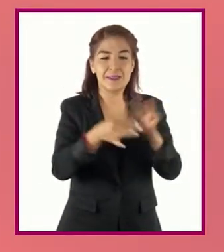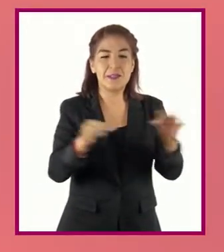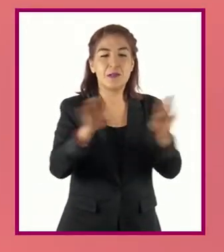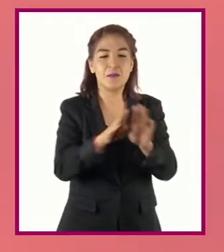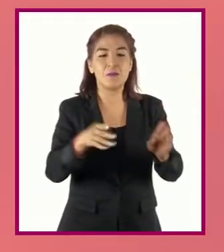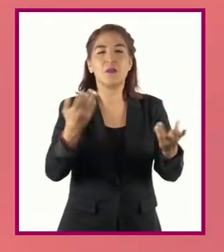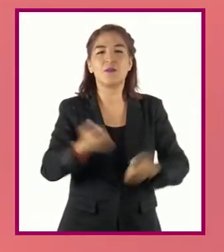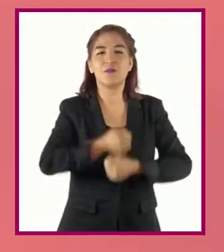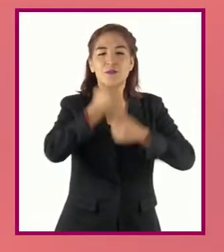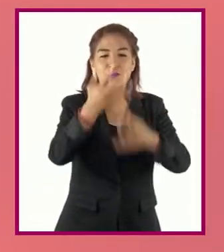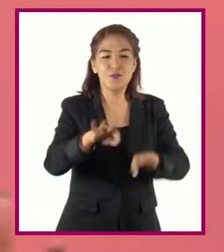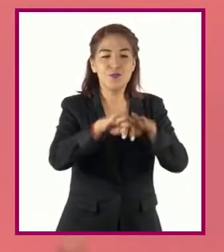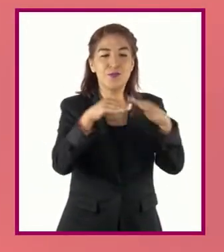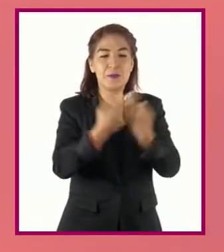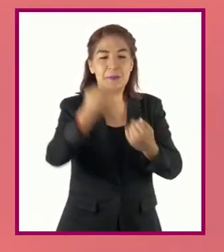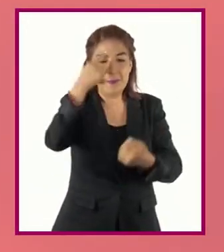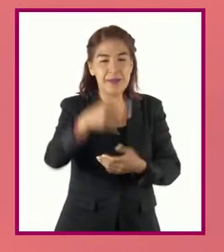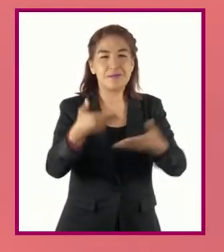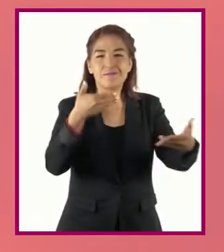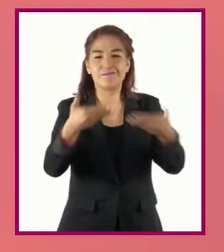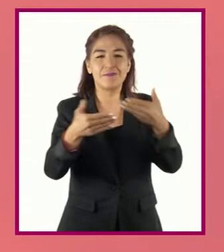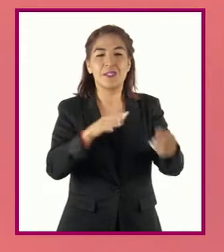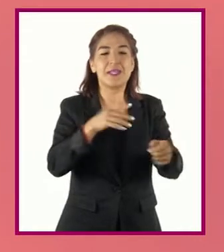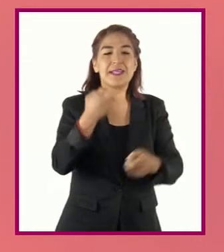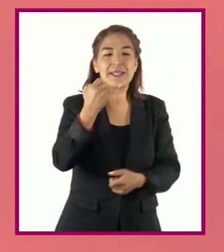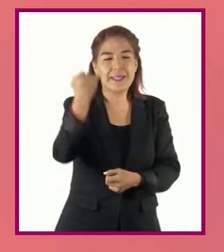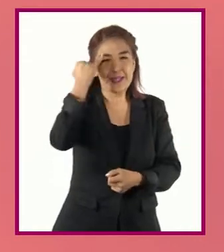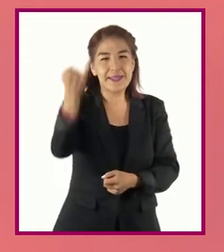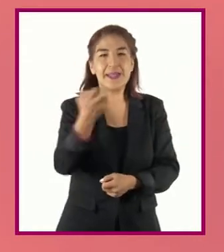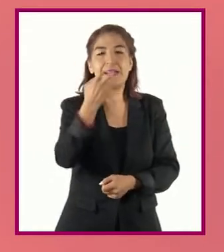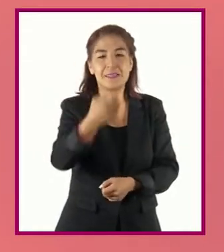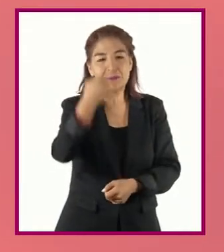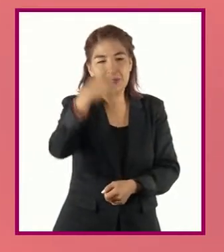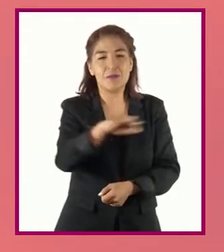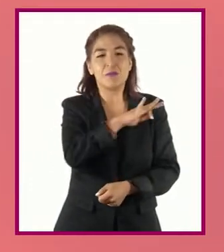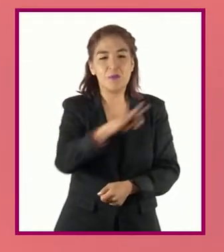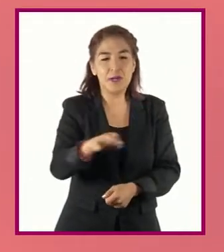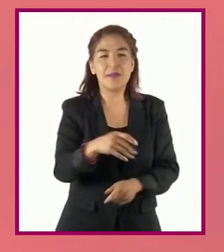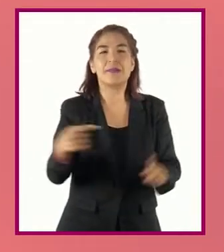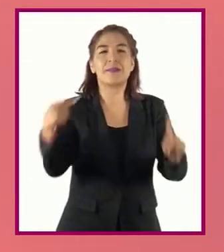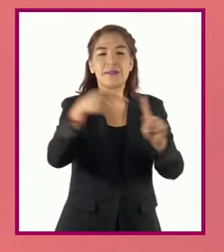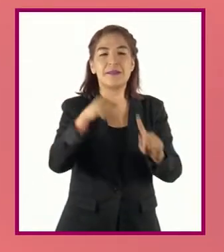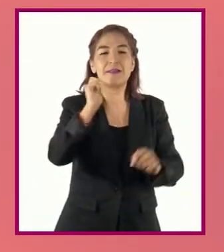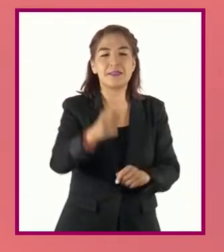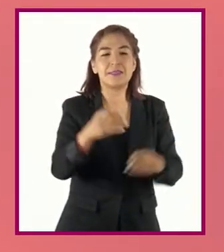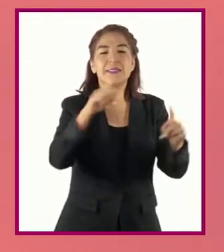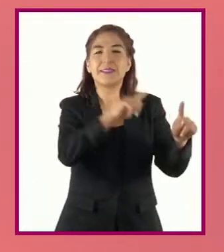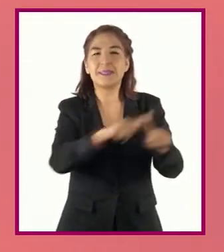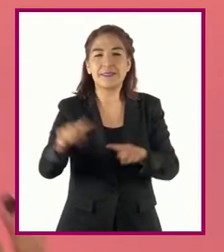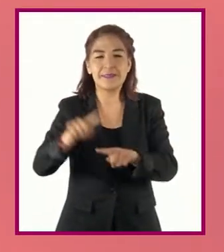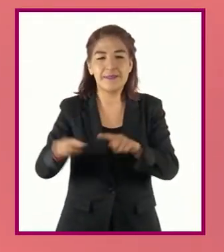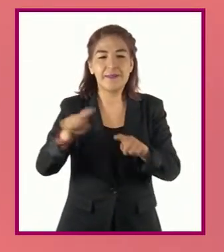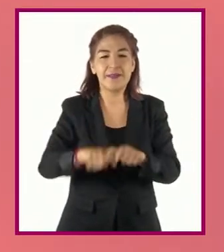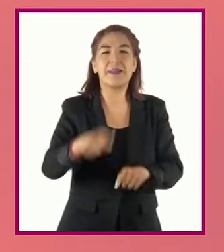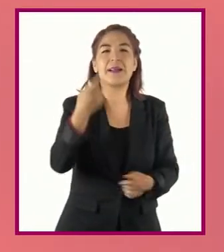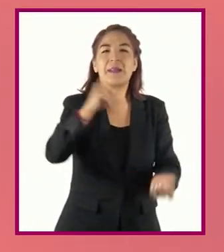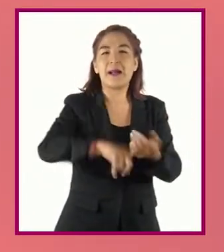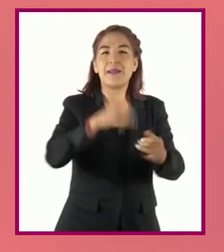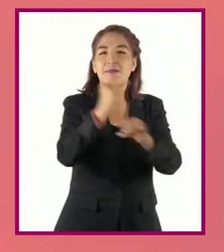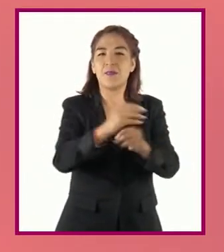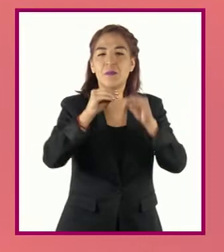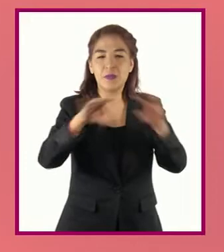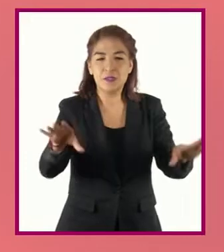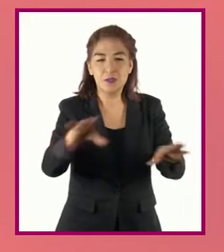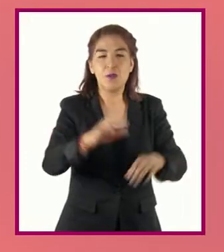emplear expresiones para contrastar ideas, las cuales nos permiten establecer una diferencia entre un mensaje